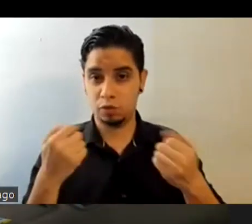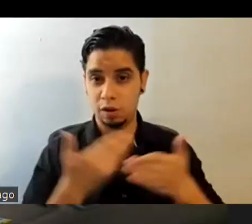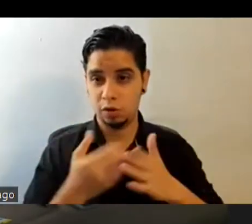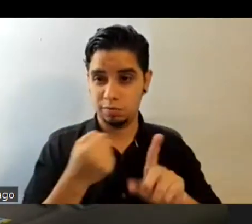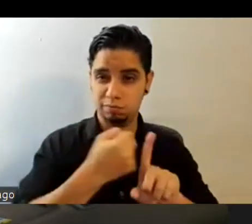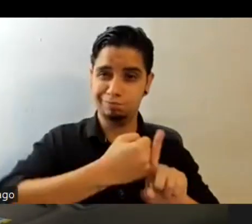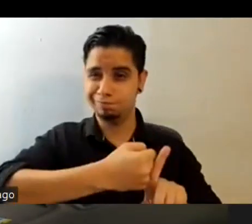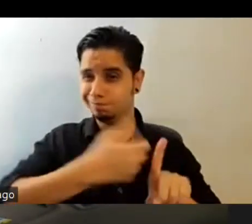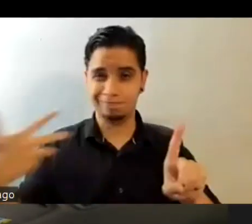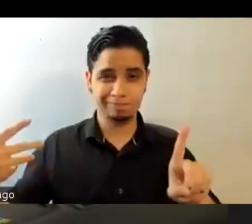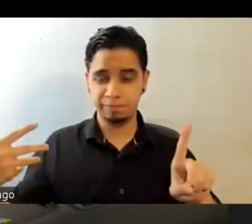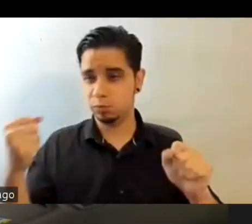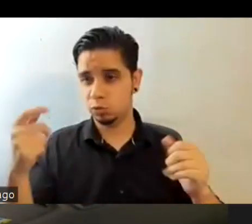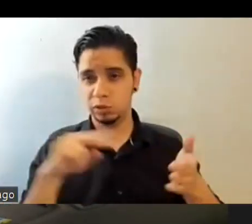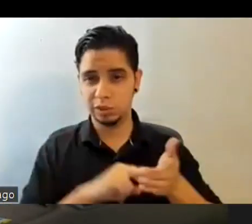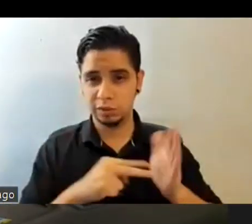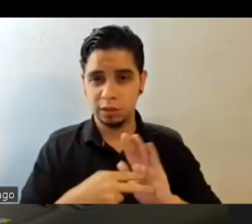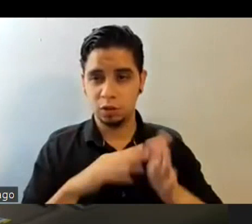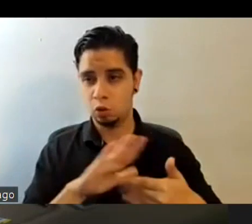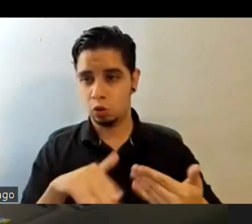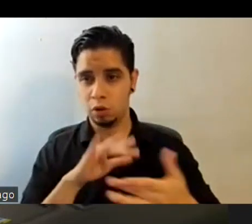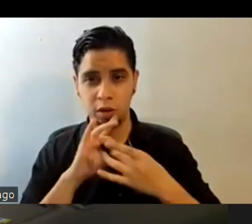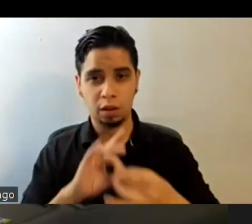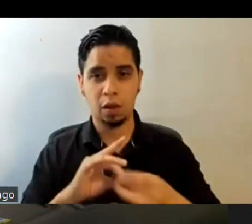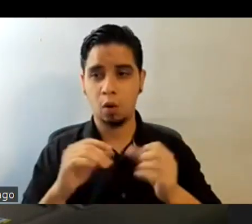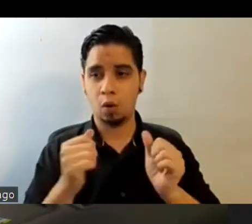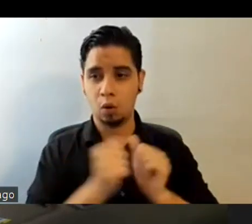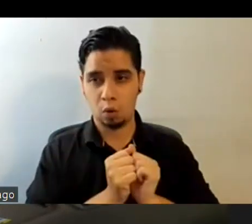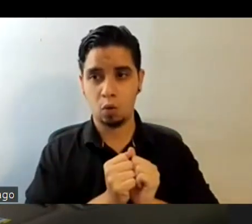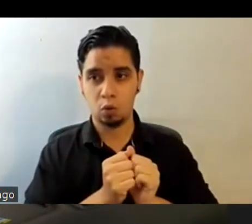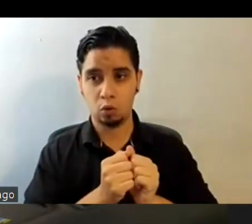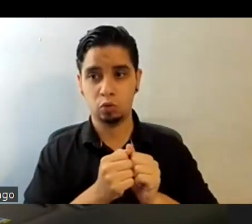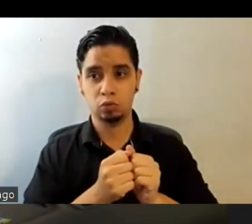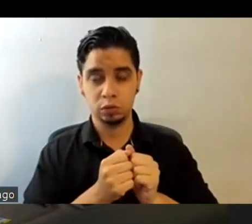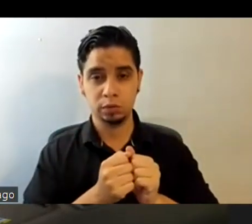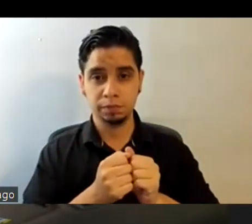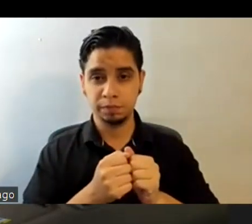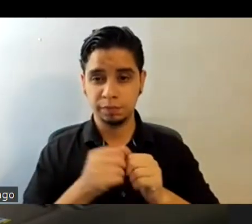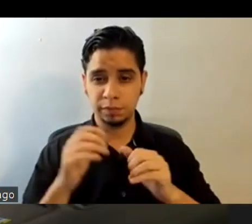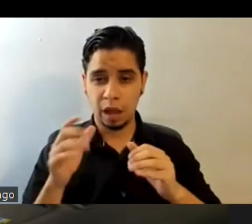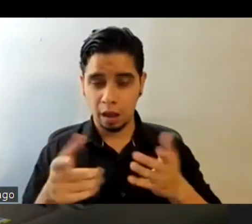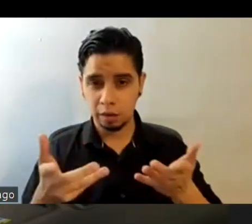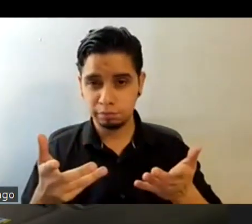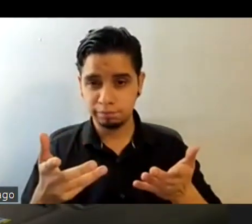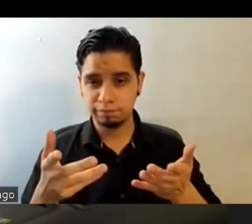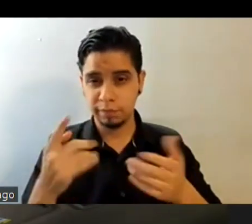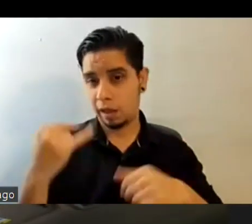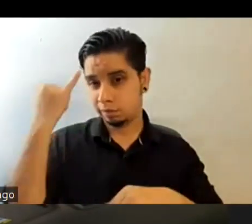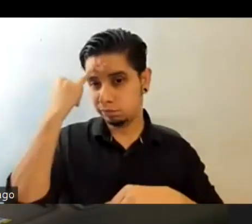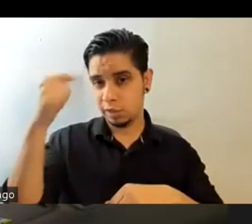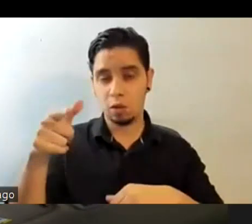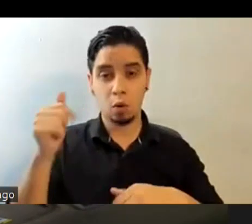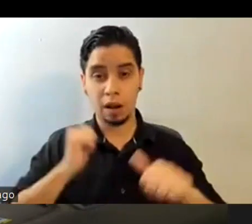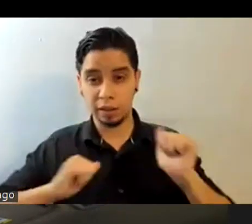un significado y todos relacionados con la perspectiva de un artista